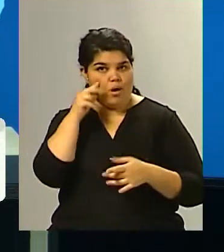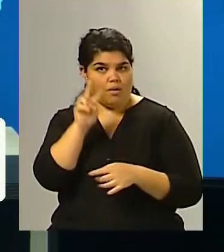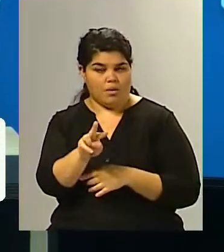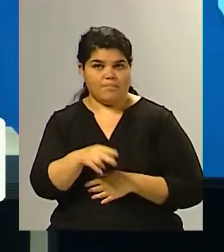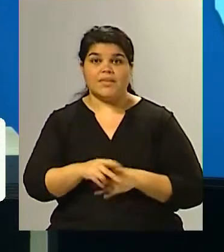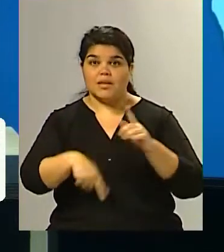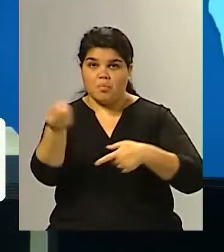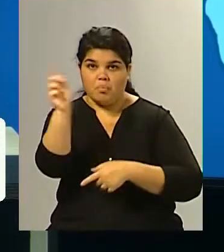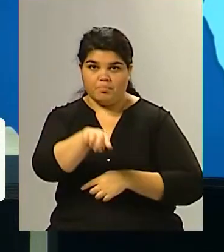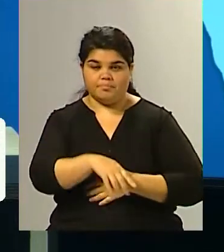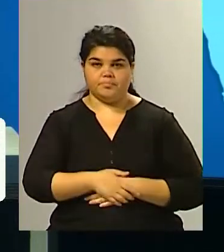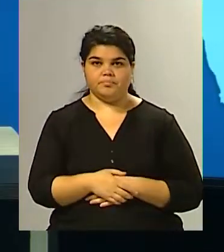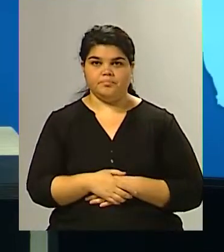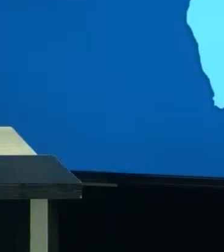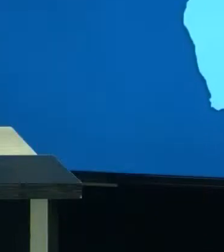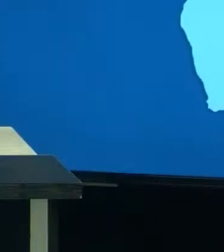www.universidad.com.ar. Ya regresamos.